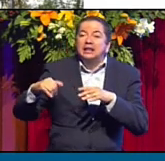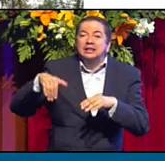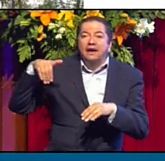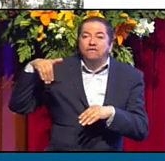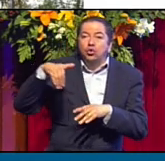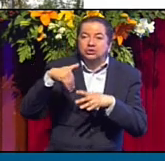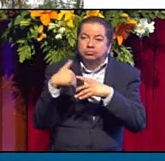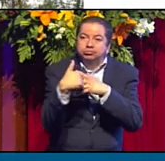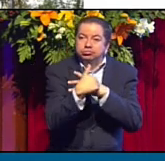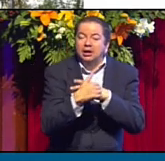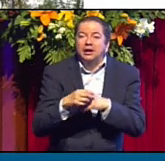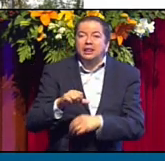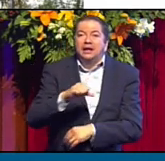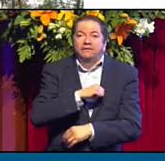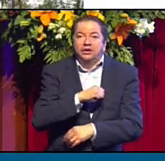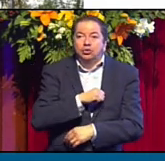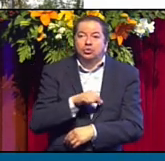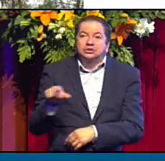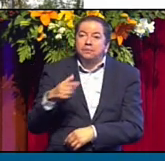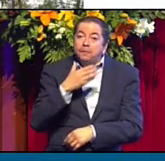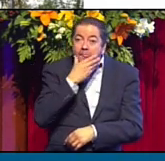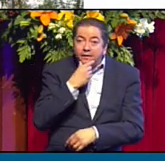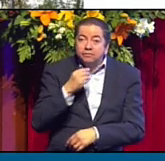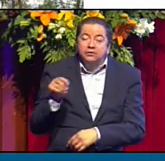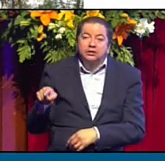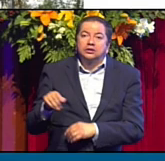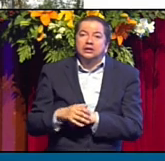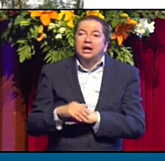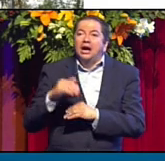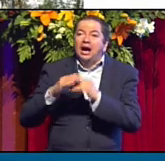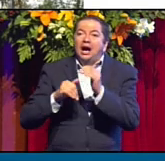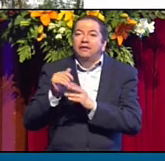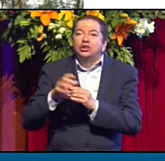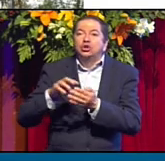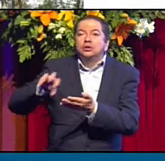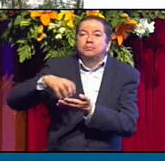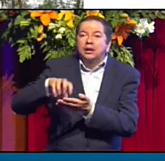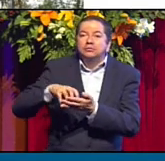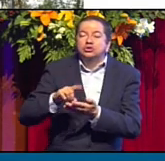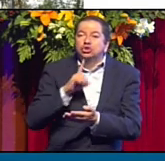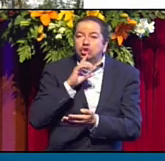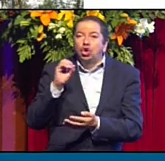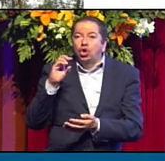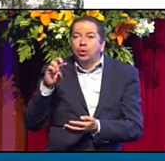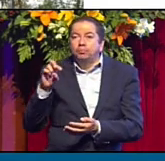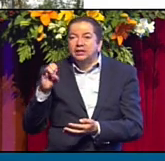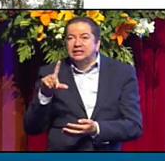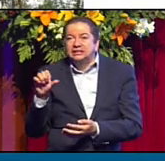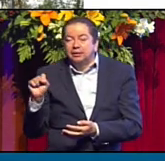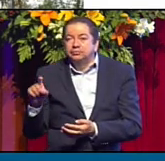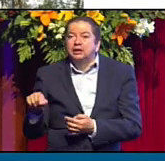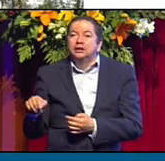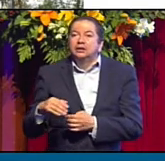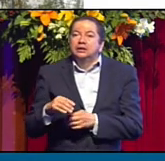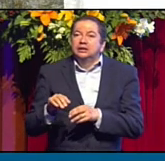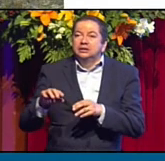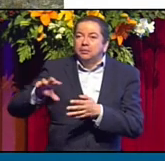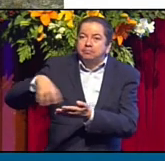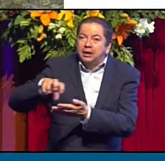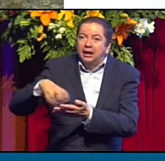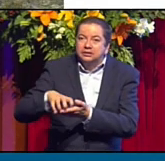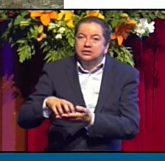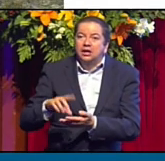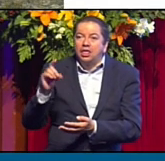nuestro rodoviario, va a quedar como la maqueta parece. La habilitación de la plazoleta de la población Tocopilla, hermosísima. La plaza del